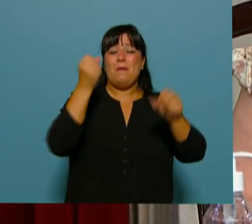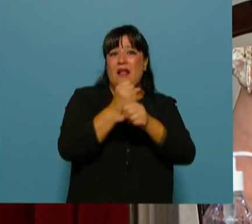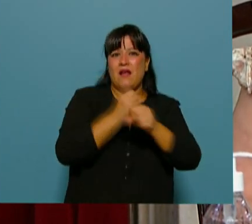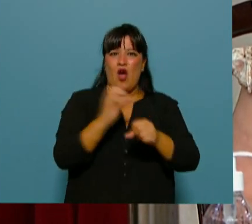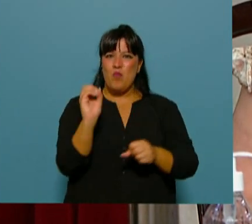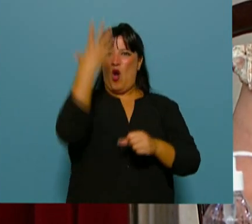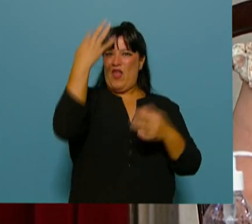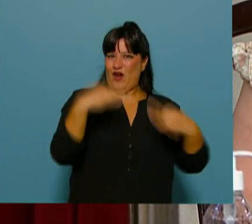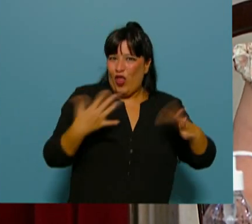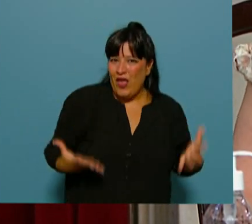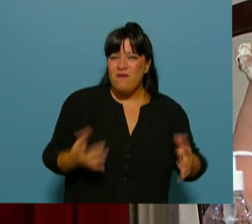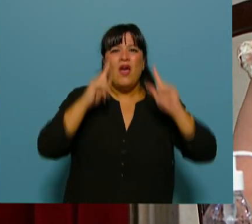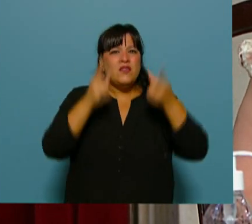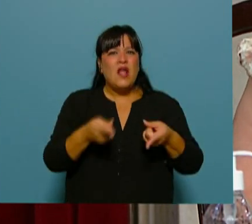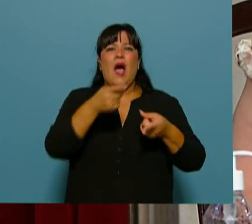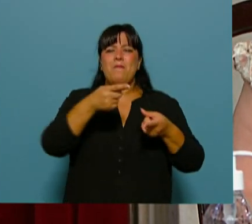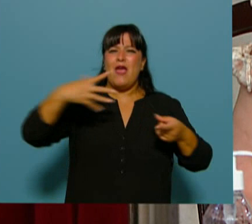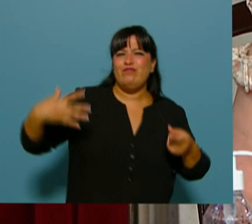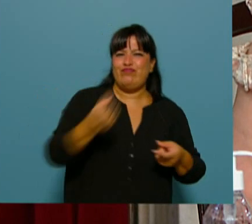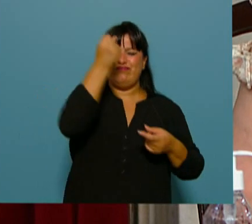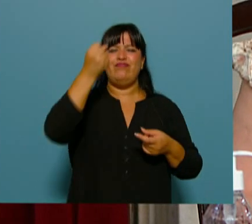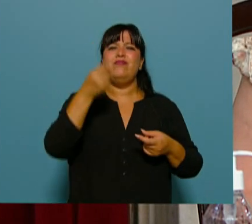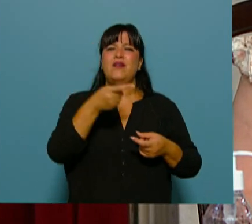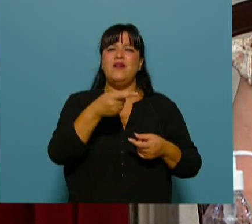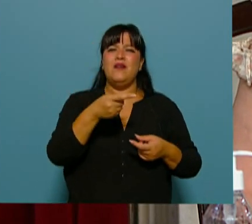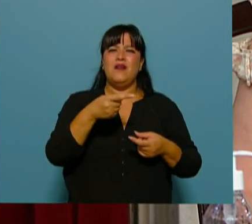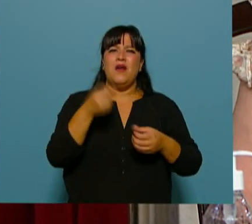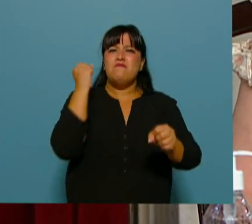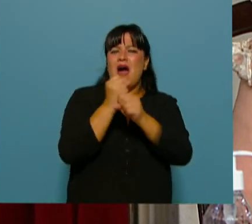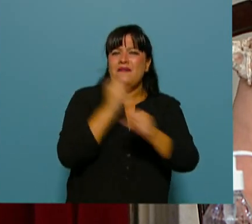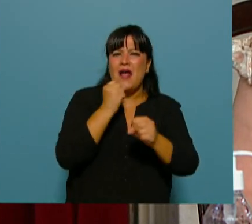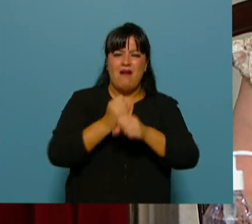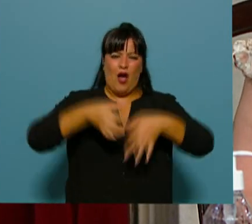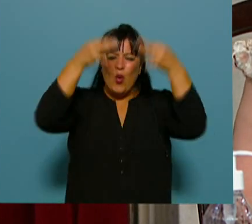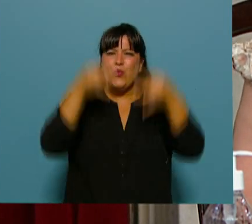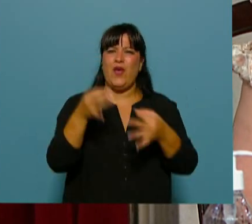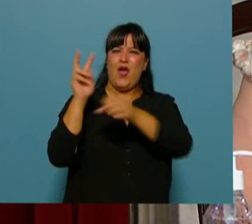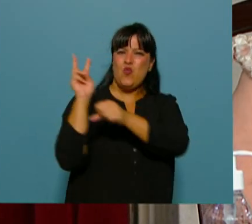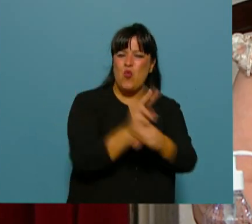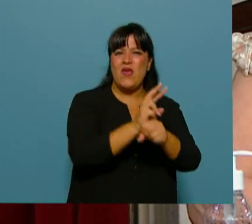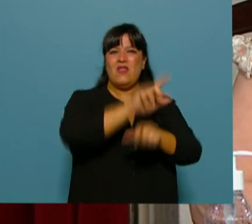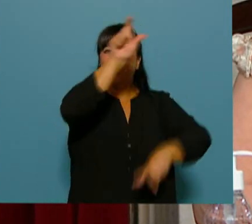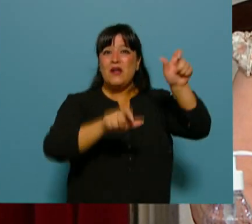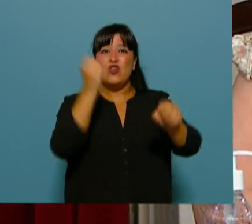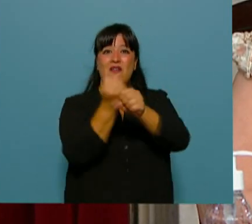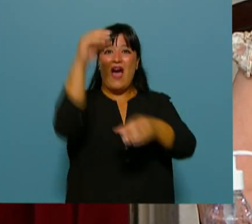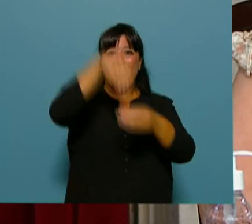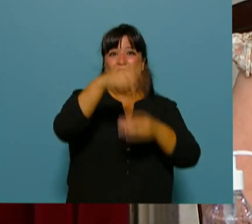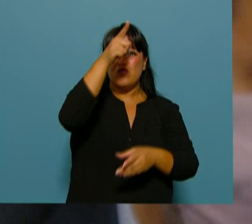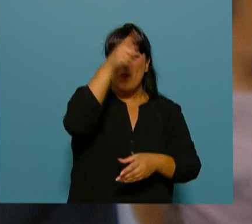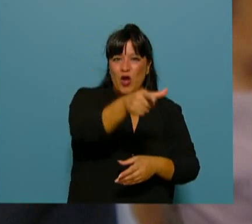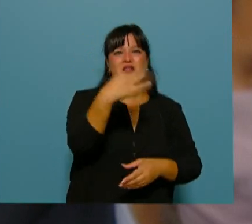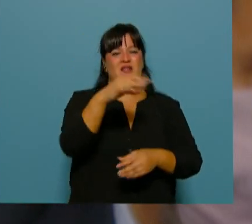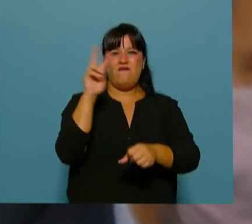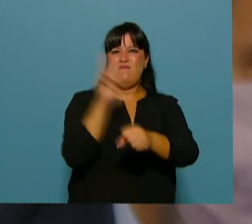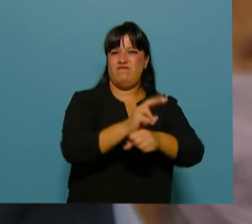modernas, en la puesta en valor de la recuperable y en el trabajo para el bienestar y protección de las y los trabajadores de